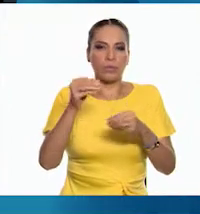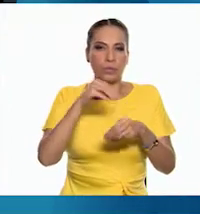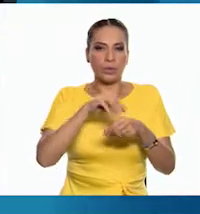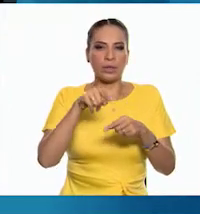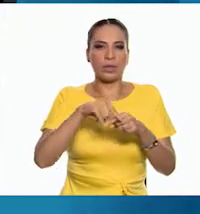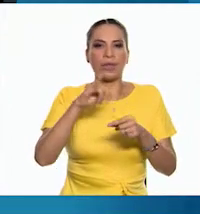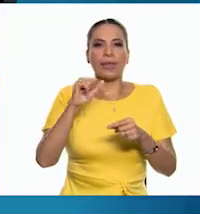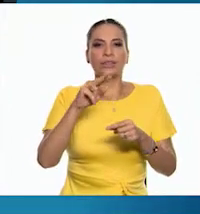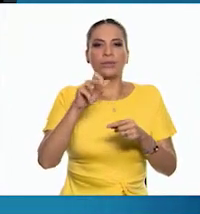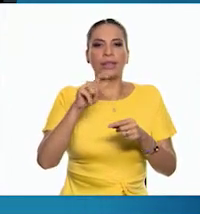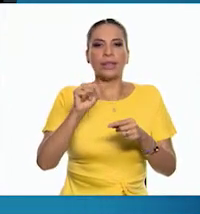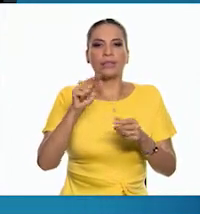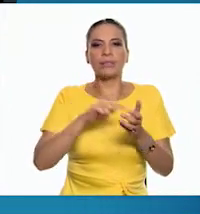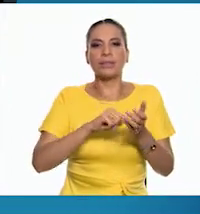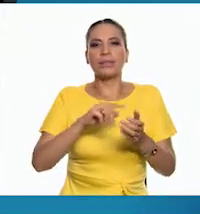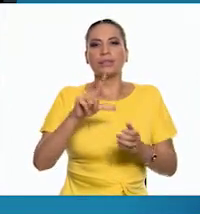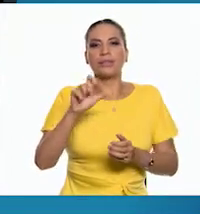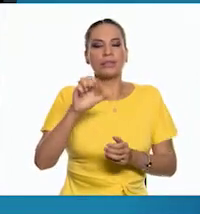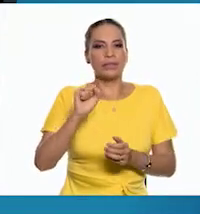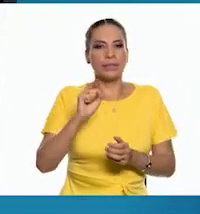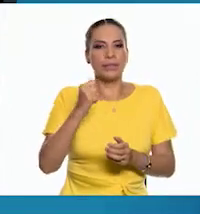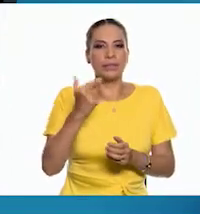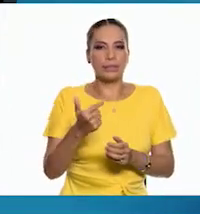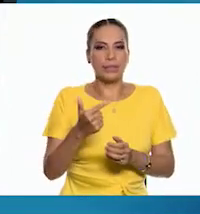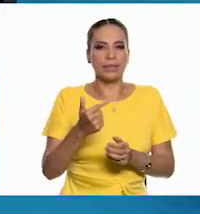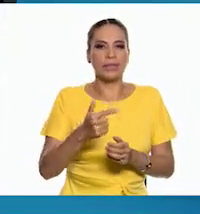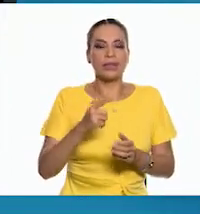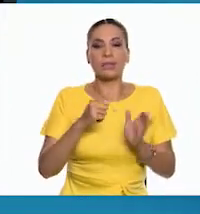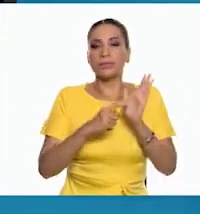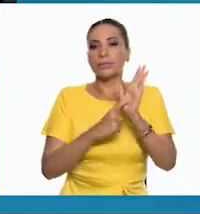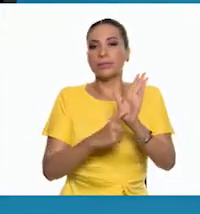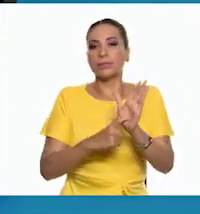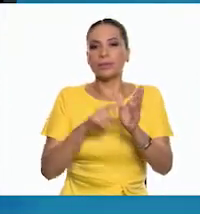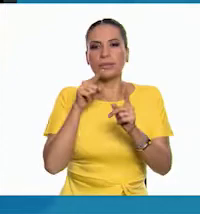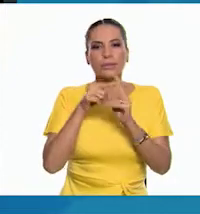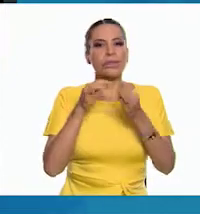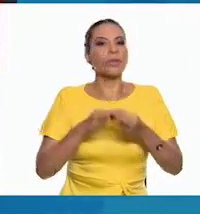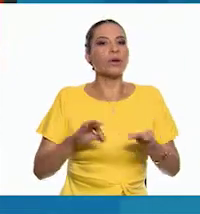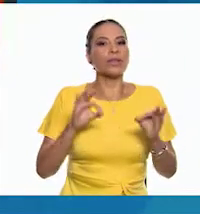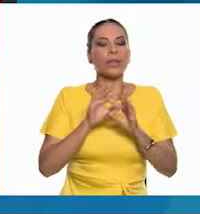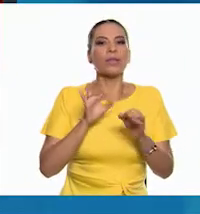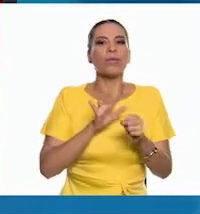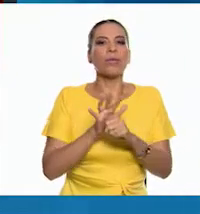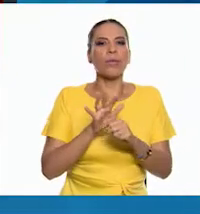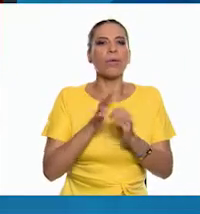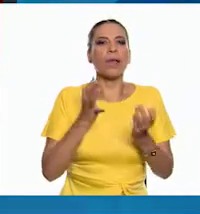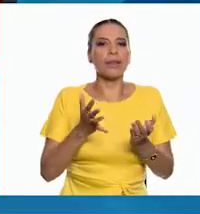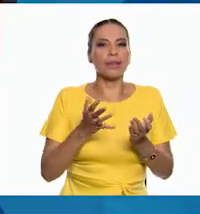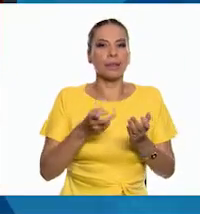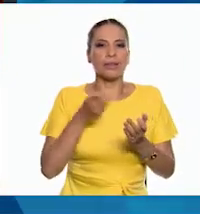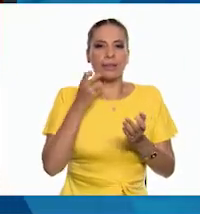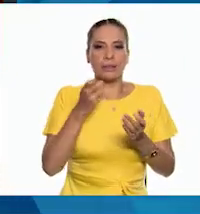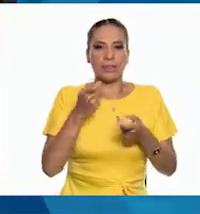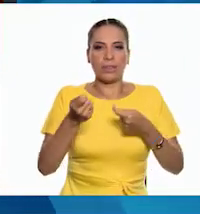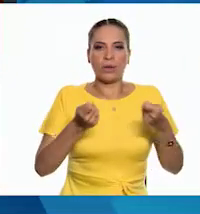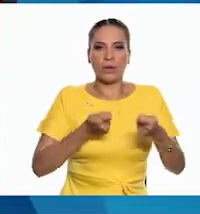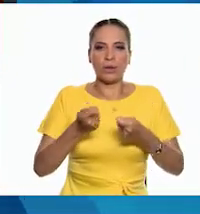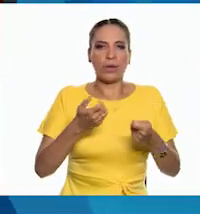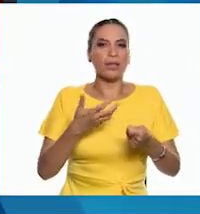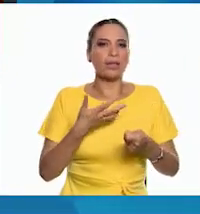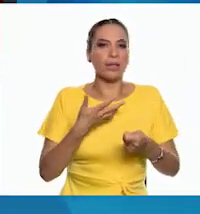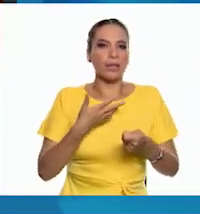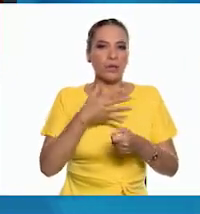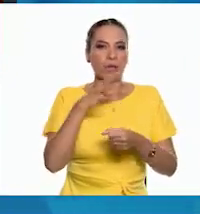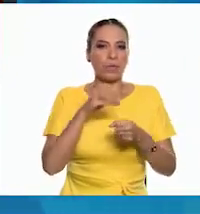los jesuitas en 1767 muestra el punto más importante del control que va a